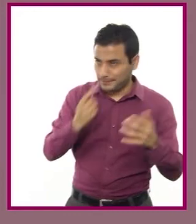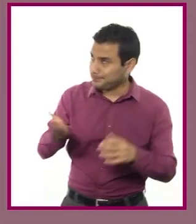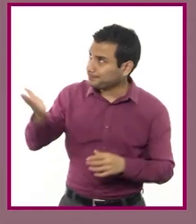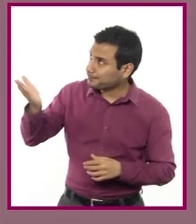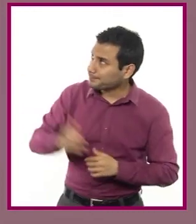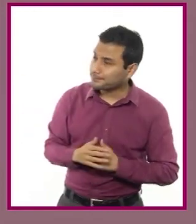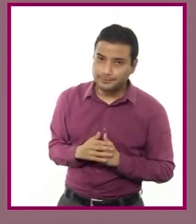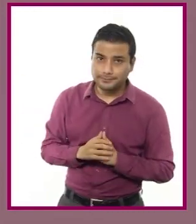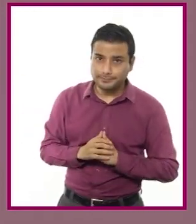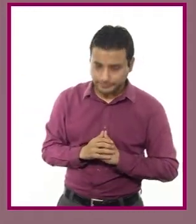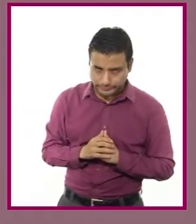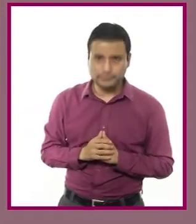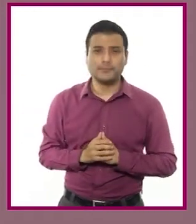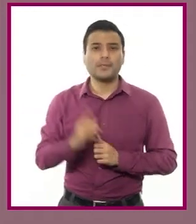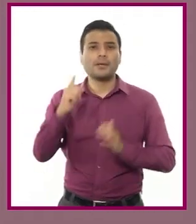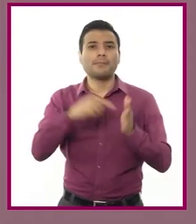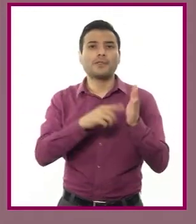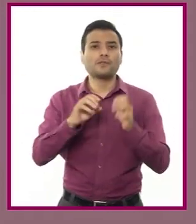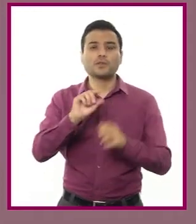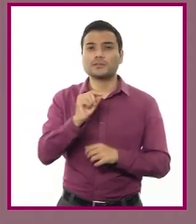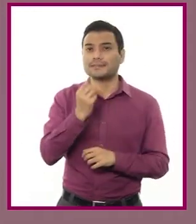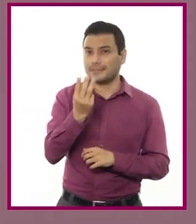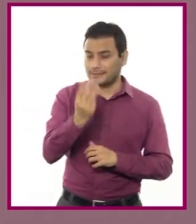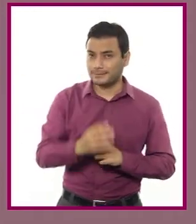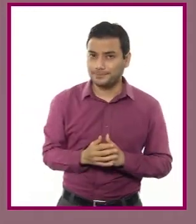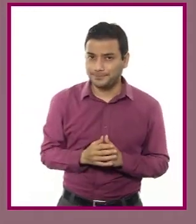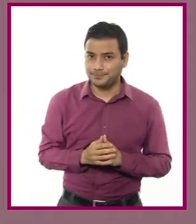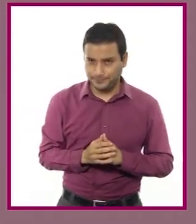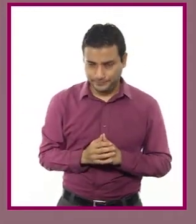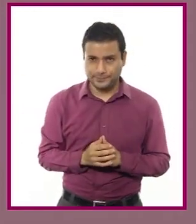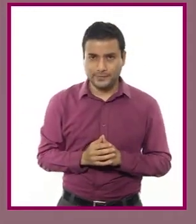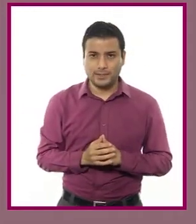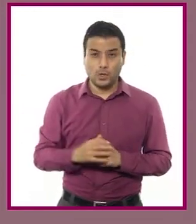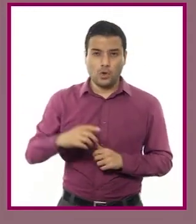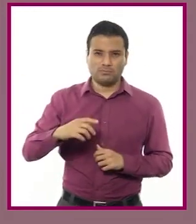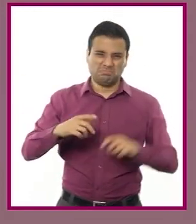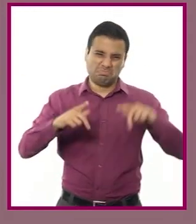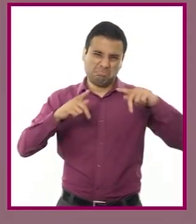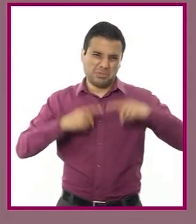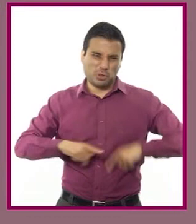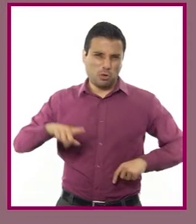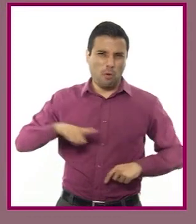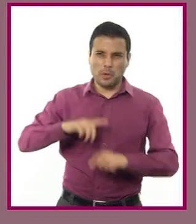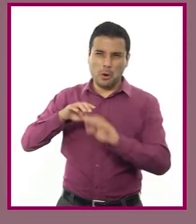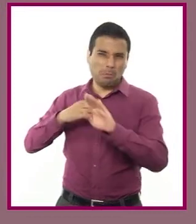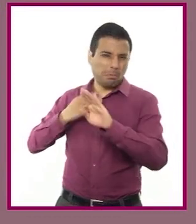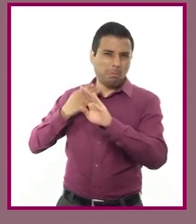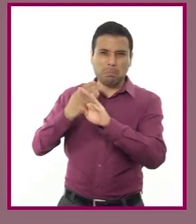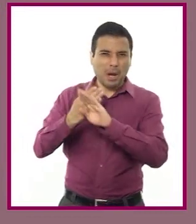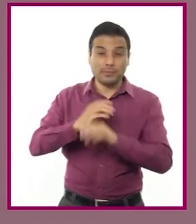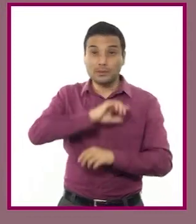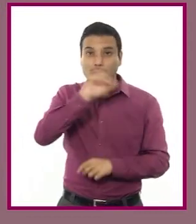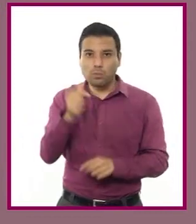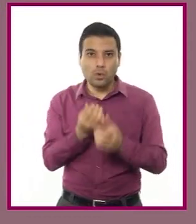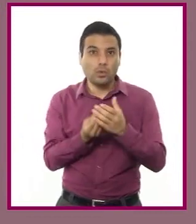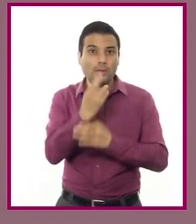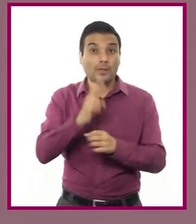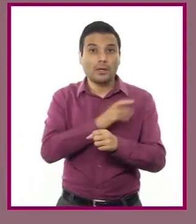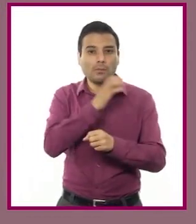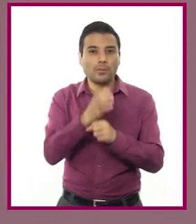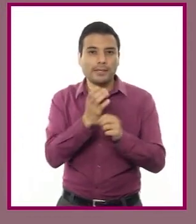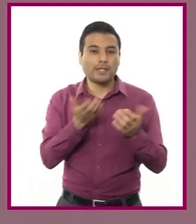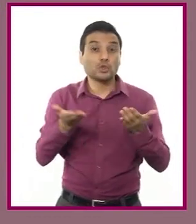uzbekos. En 1973, tras un golpe de Estado, se proclamó una república socialista